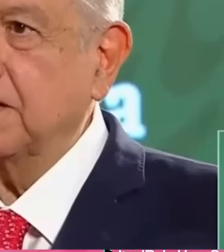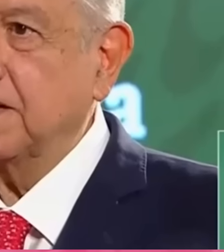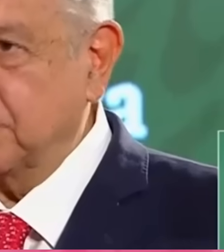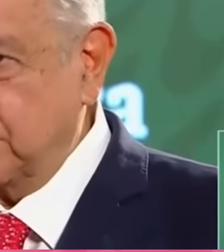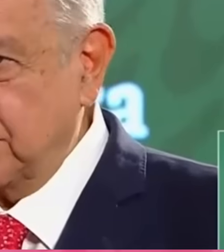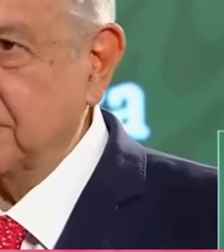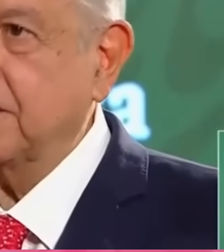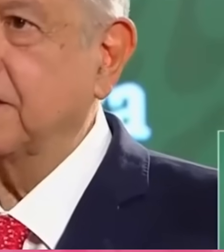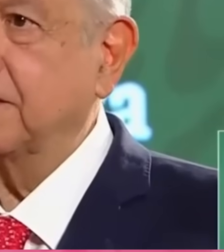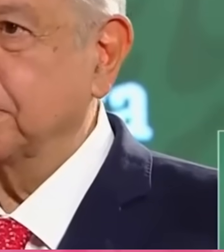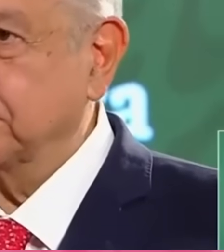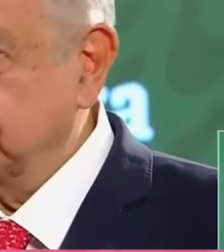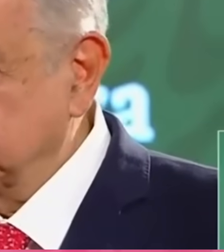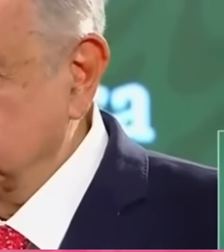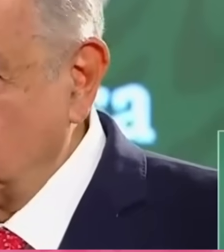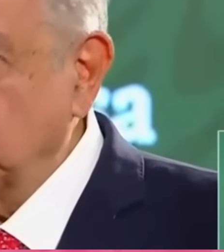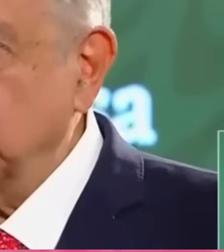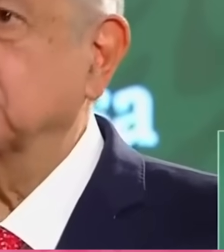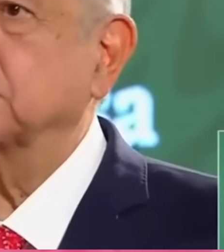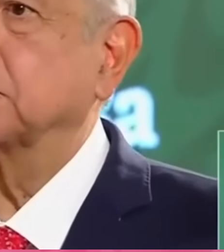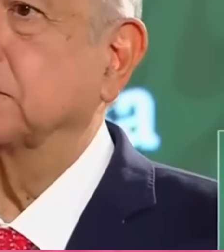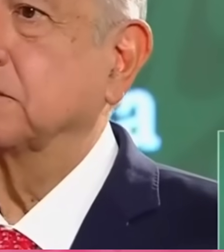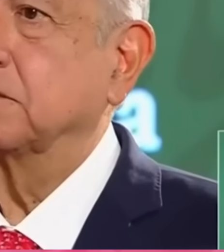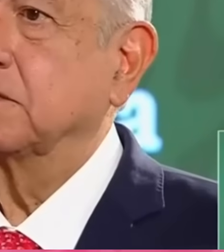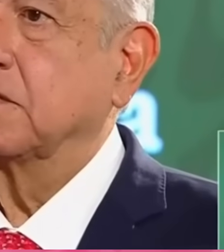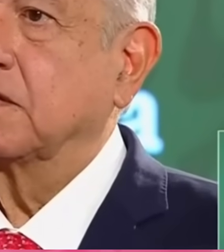ese es su doctrina la hipocresía no